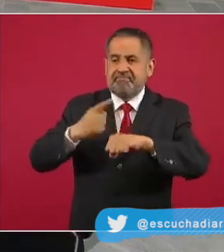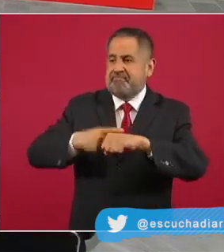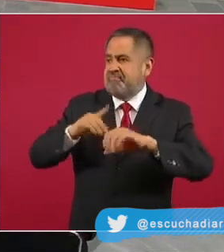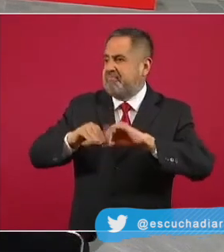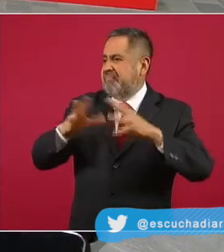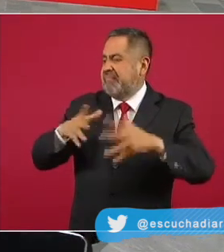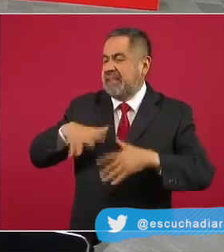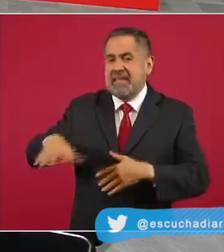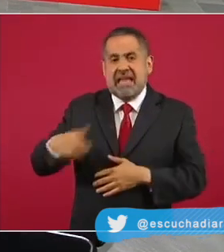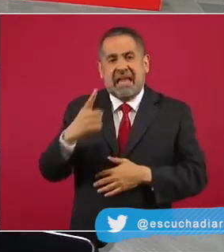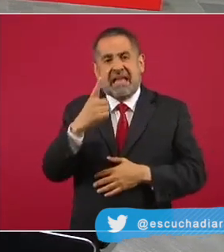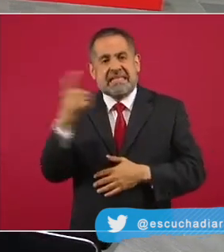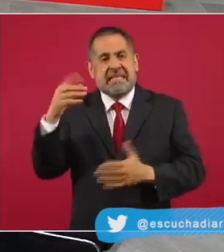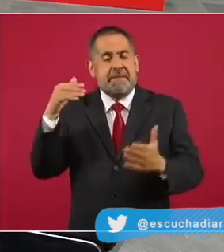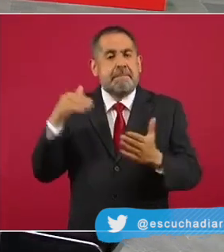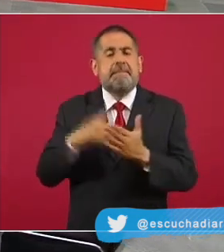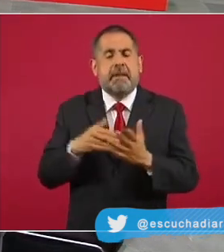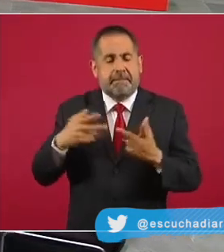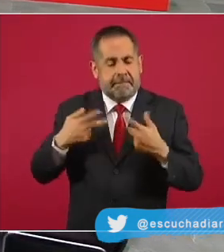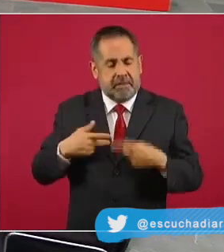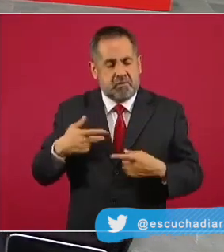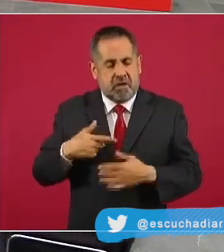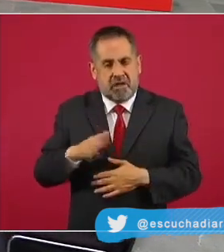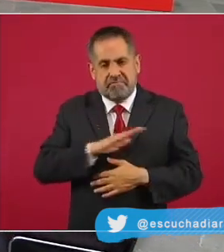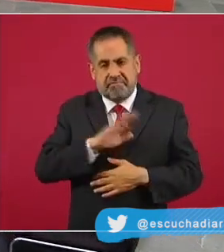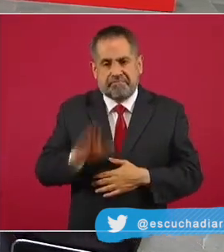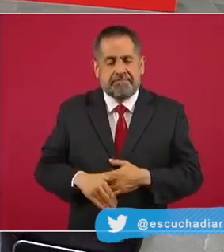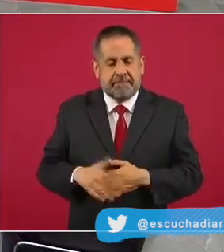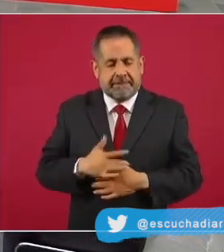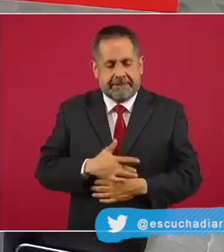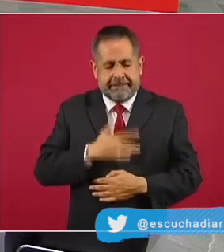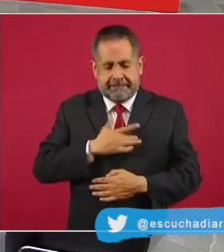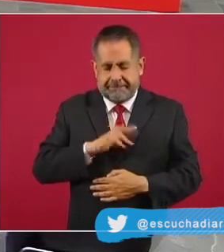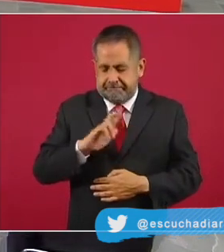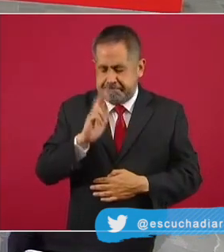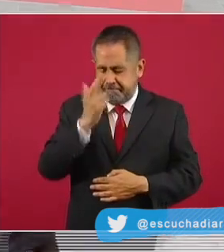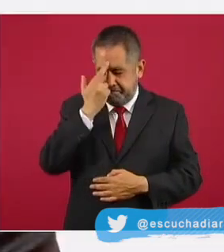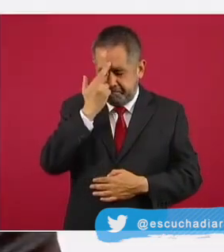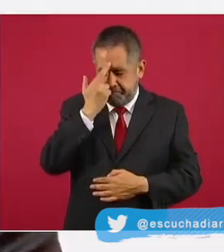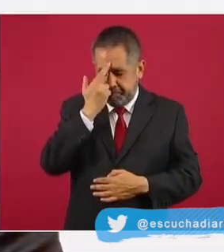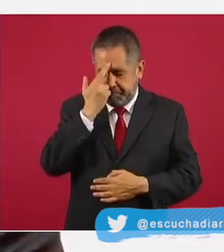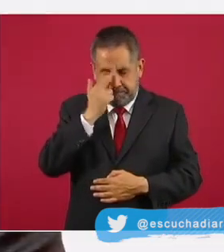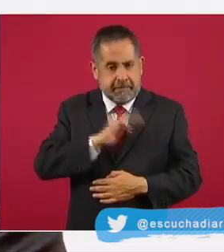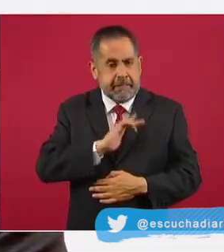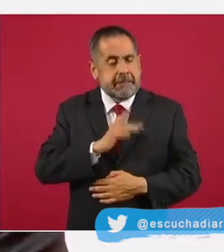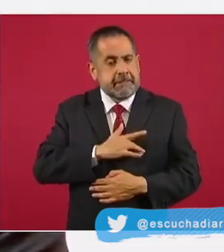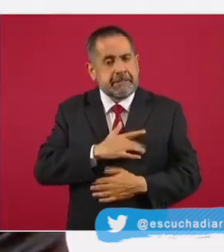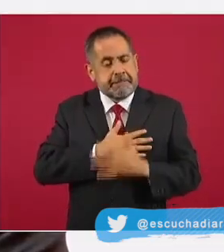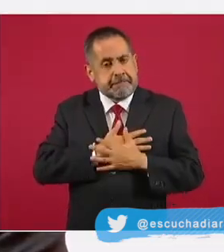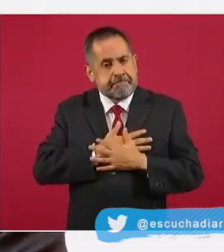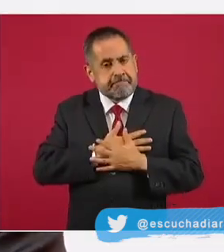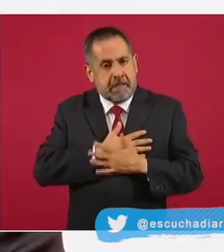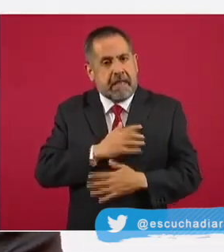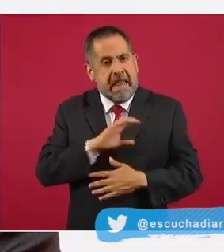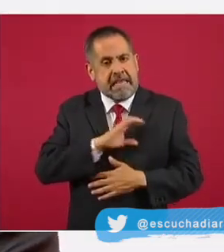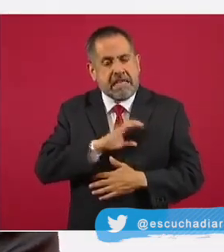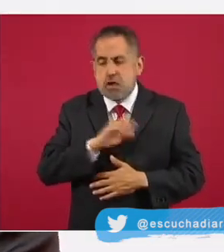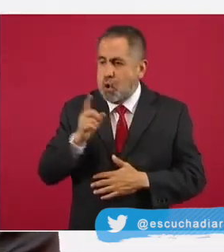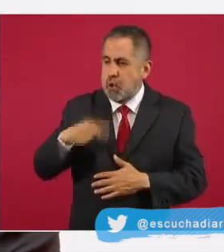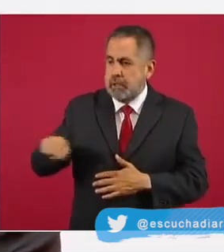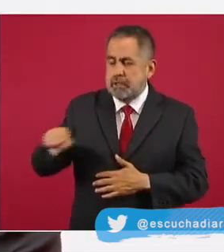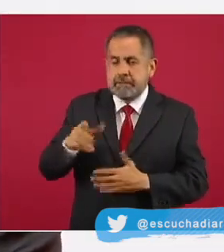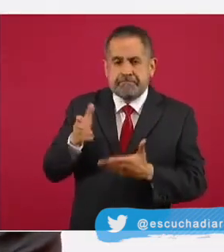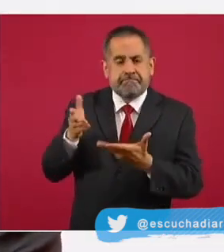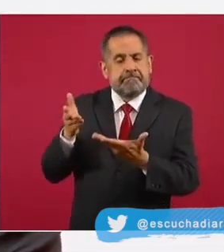más de 100,000 personas, a quienes recordaremos siempre con afecto y cariño, y